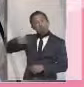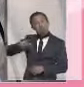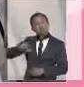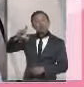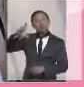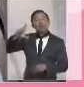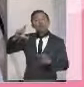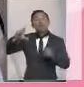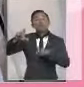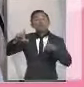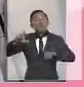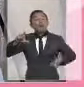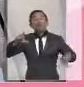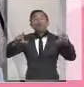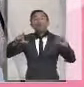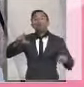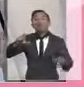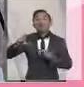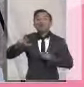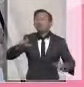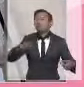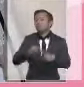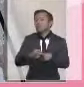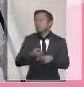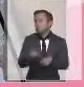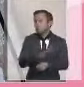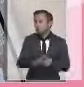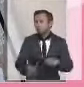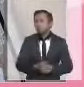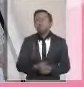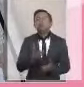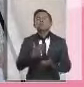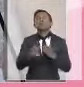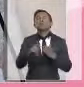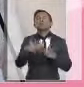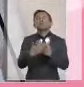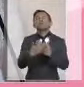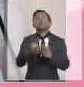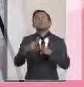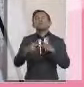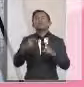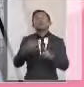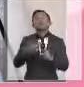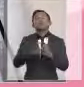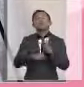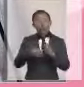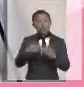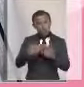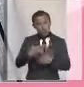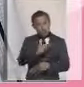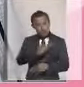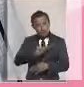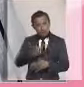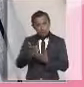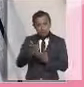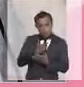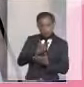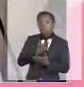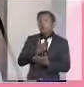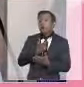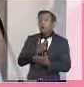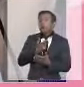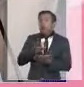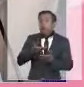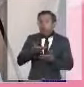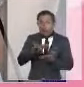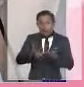un mejor presidente, en una autocrítica sincera? Voy a ganar menos de la mitad de lo que recibe. Pero en